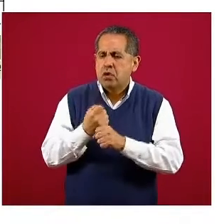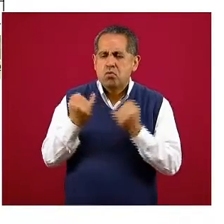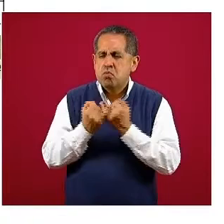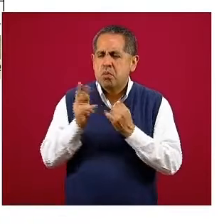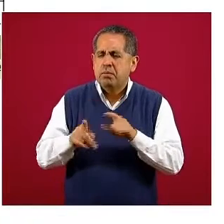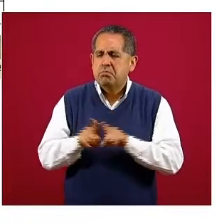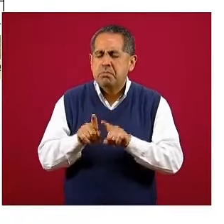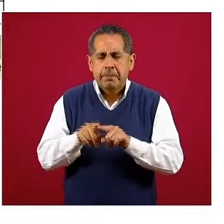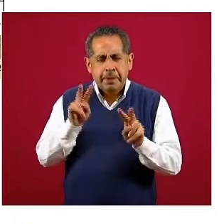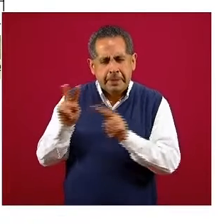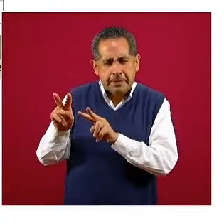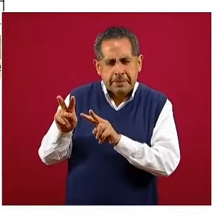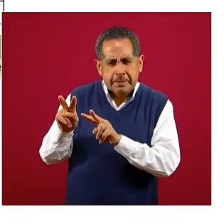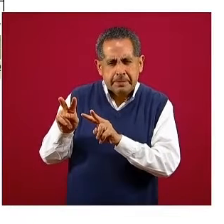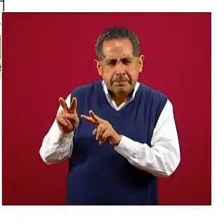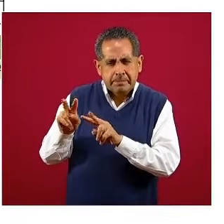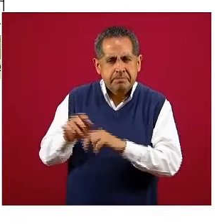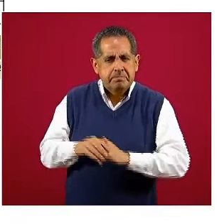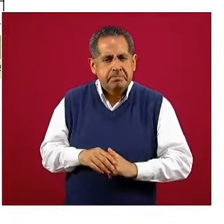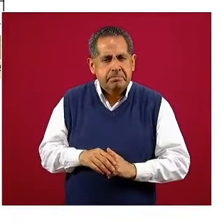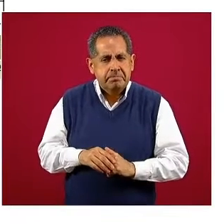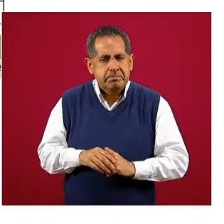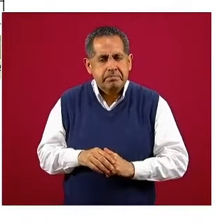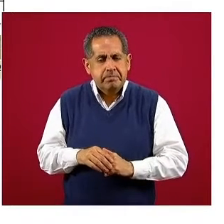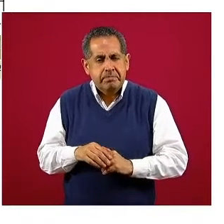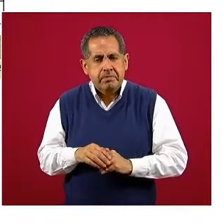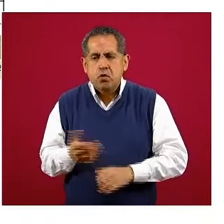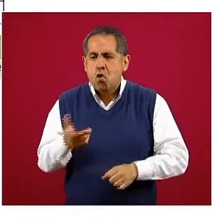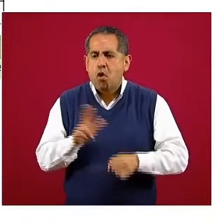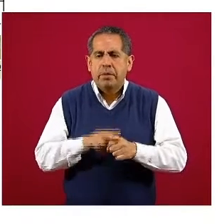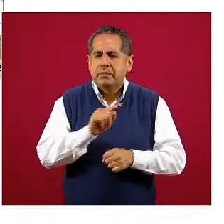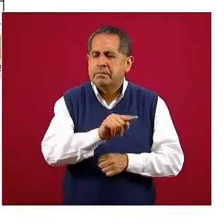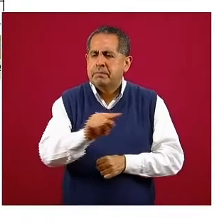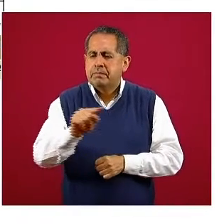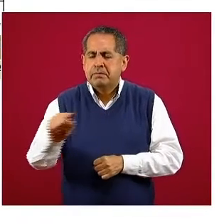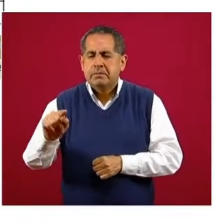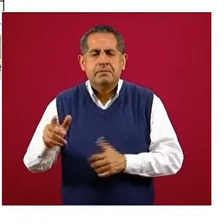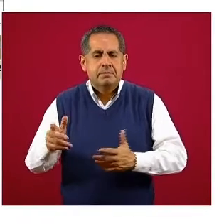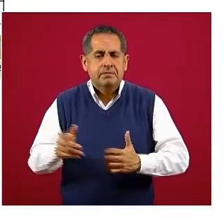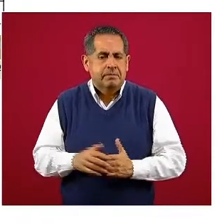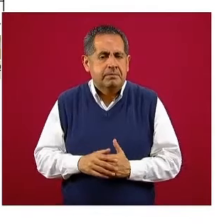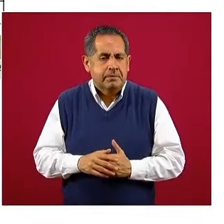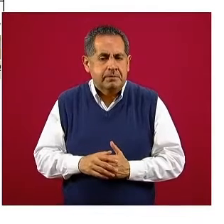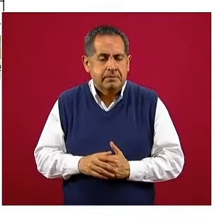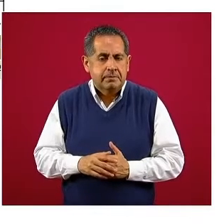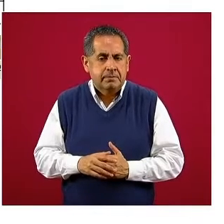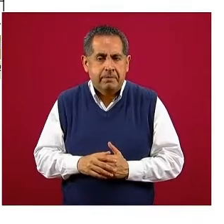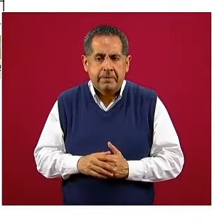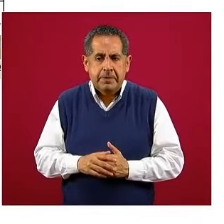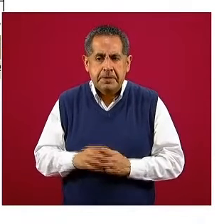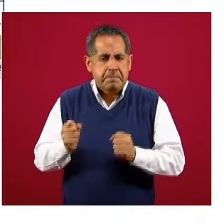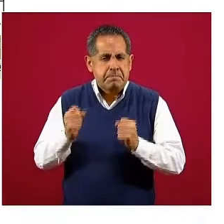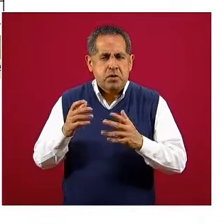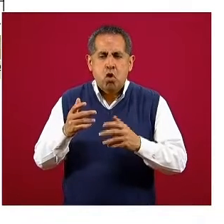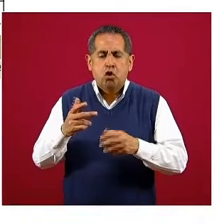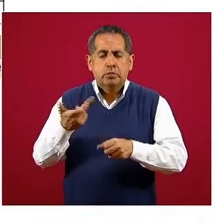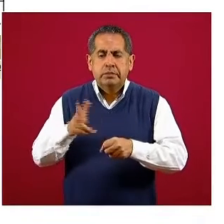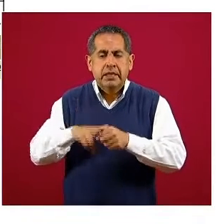diapositiva vemos finalmente la ocupación hospitalaria, y en la ocupación hospitalaria, donde tenemos más de 31.000